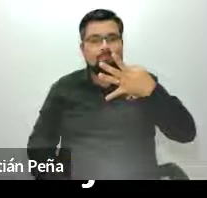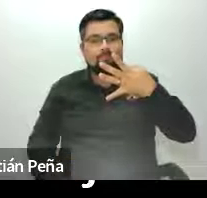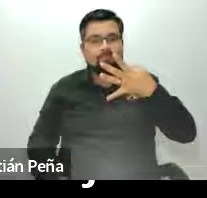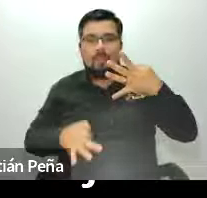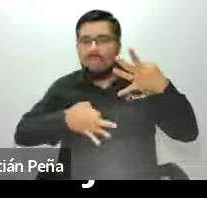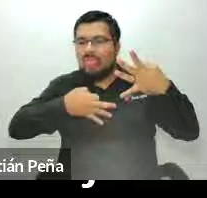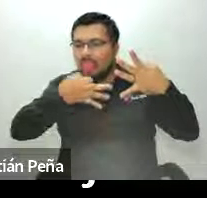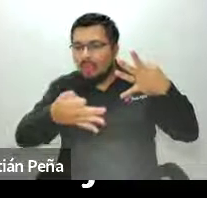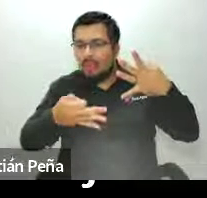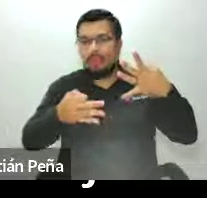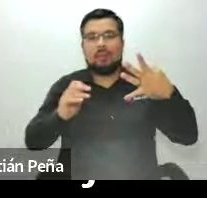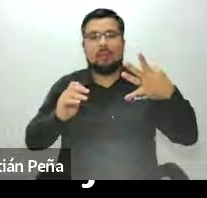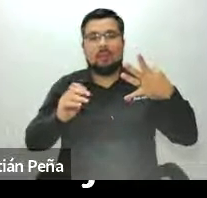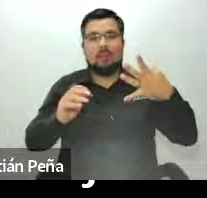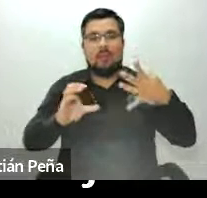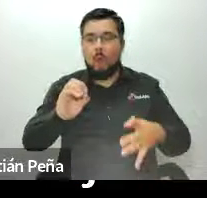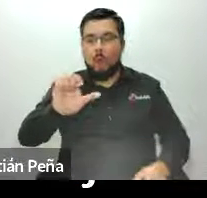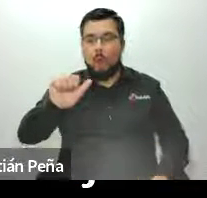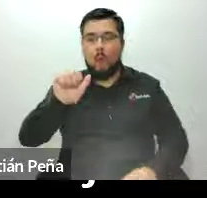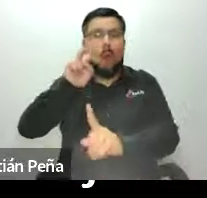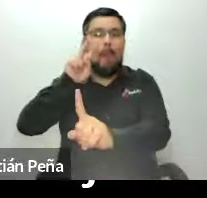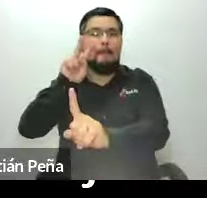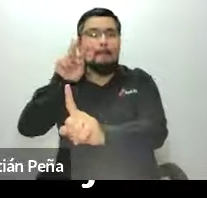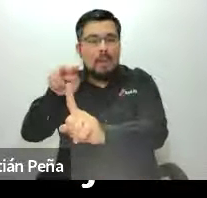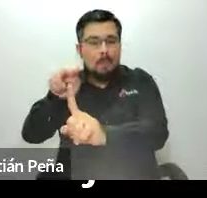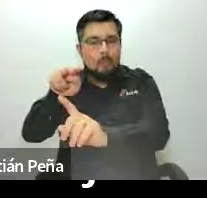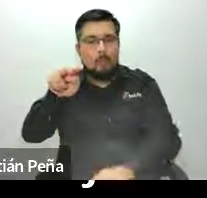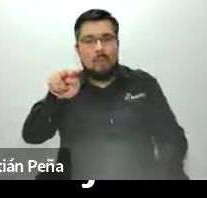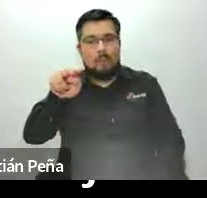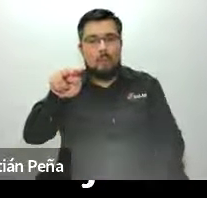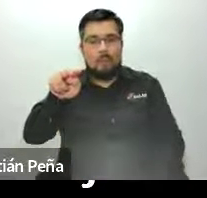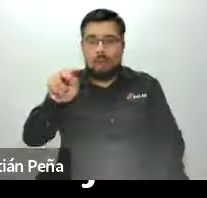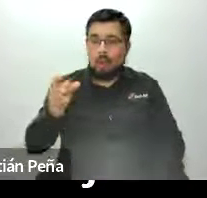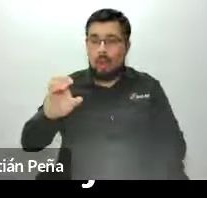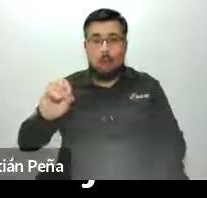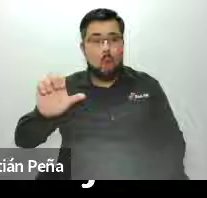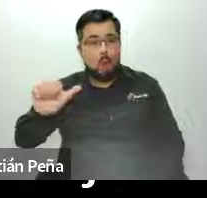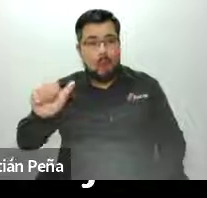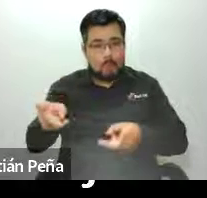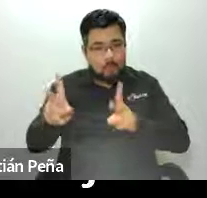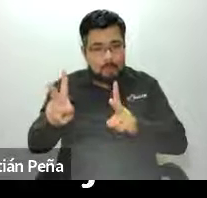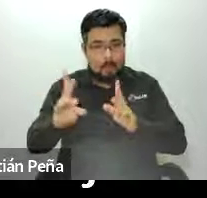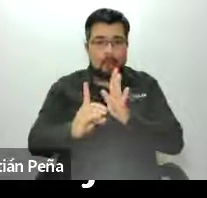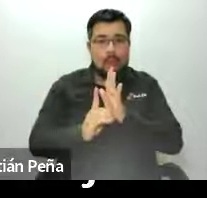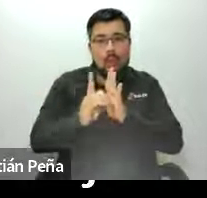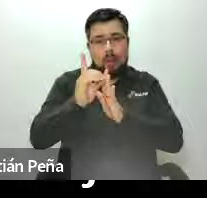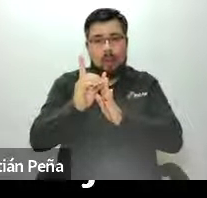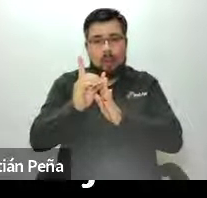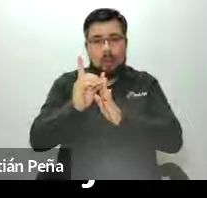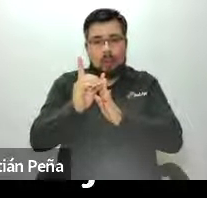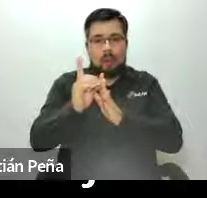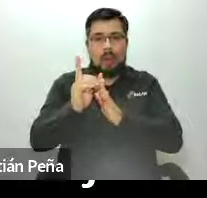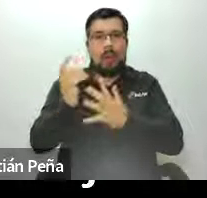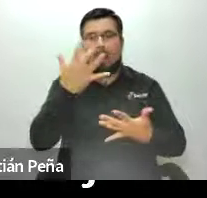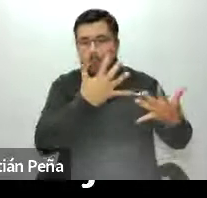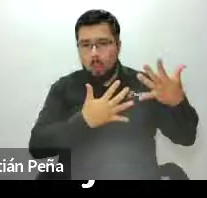que miremos al OA y si el OA permite que se desarrolle el autocuidado, el conocerse a sí mismo y cuidarse,